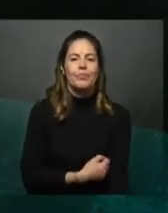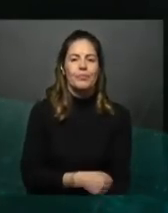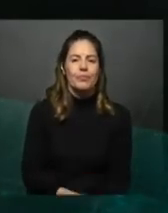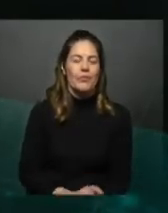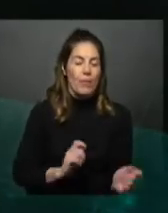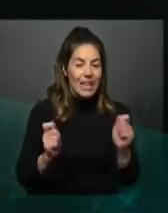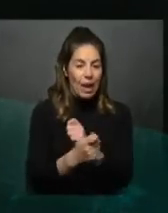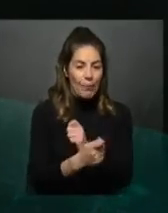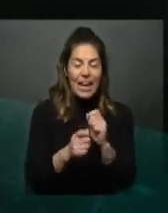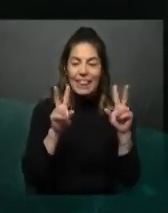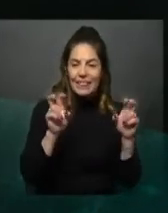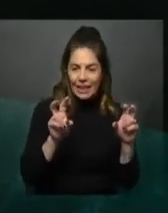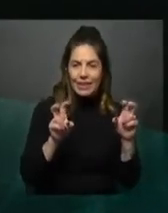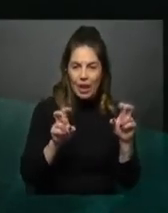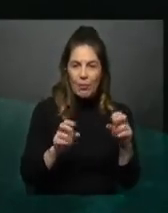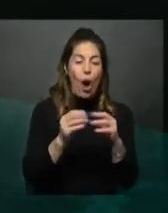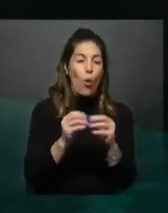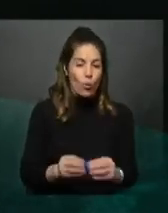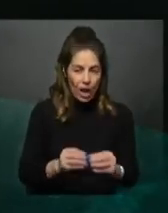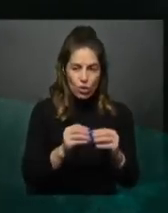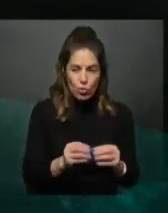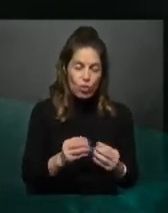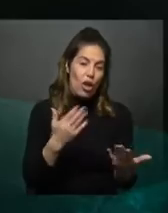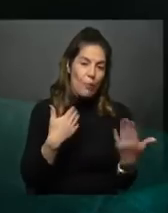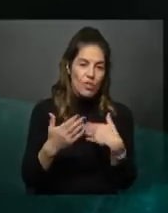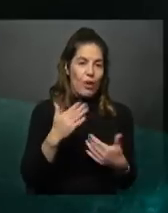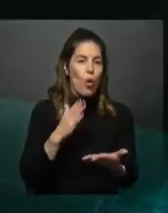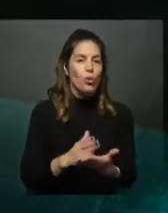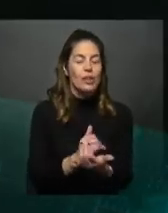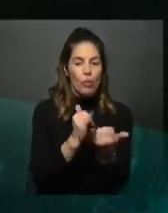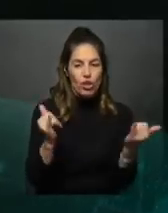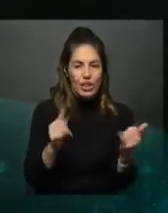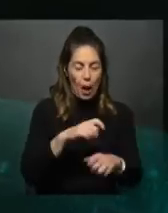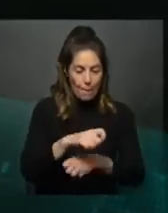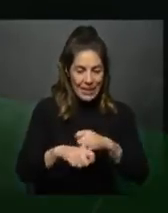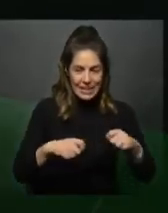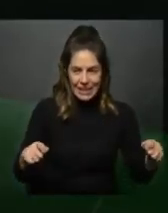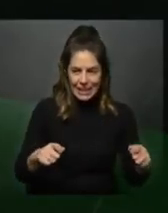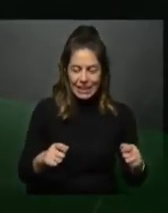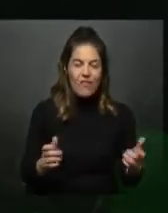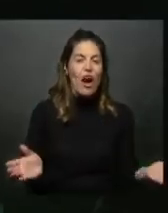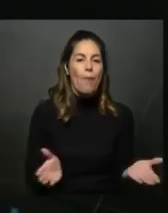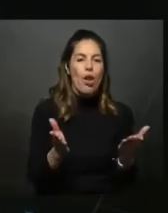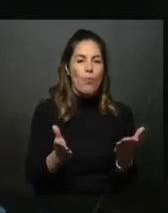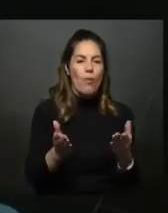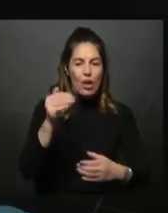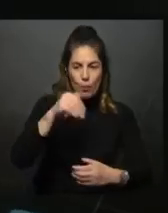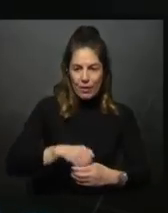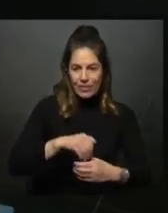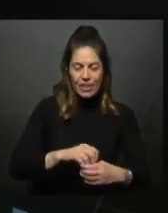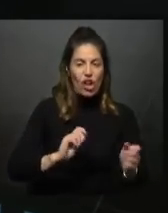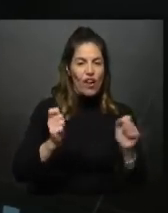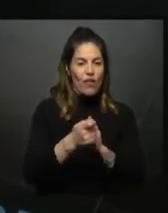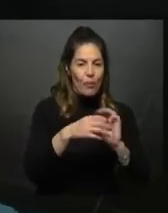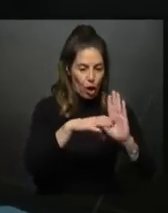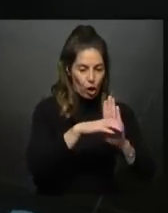nuevamente y un asunto del cual hemos venido hablando los últimos días porque el pixent va a promover un plebiscito de reforma constitucional